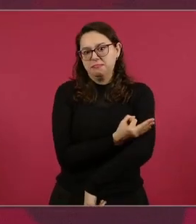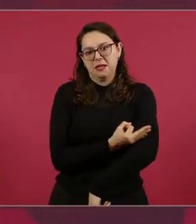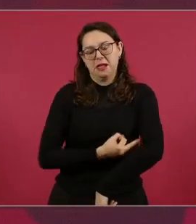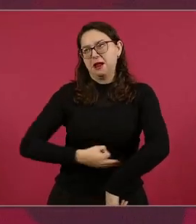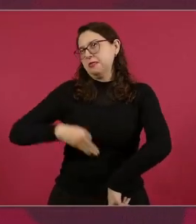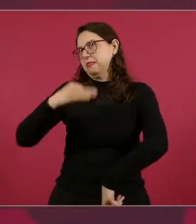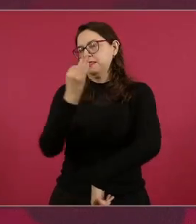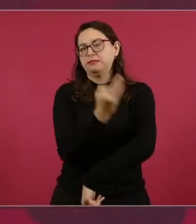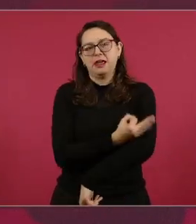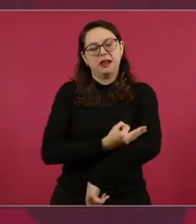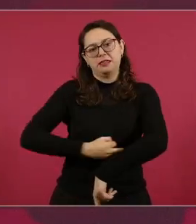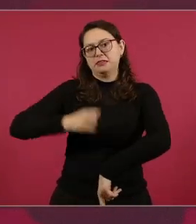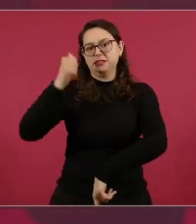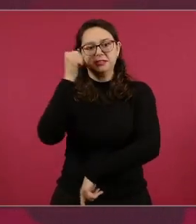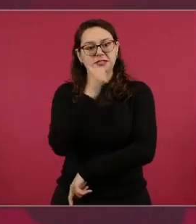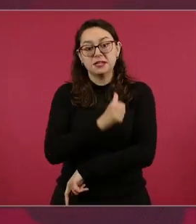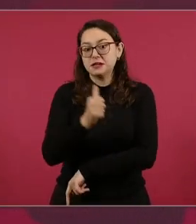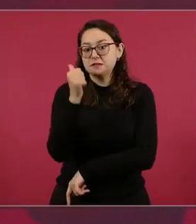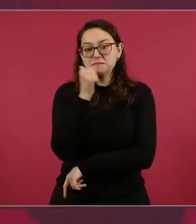Pero además